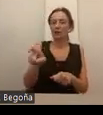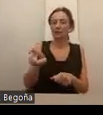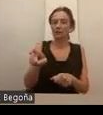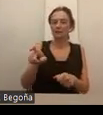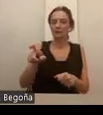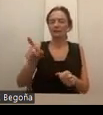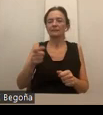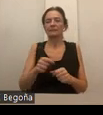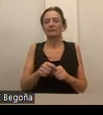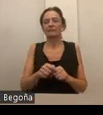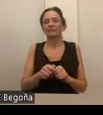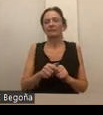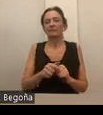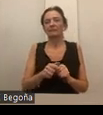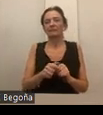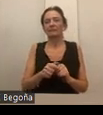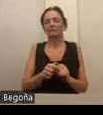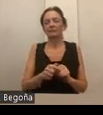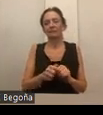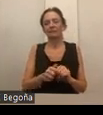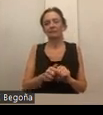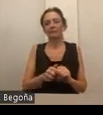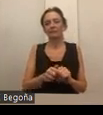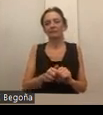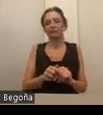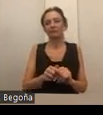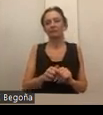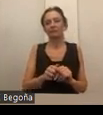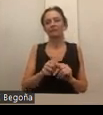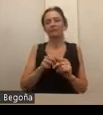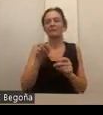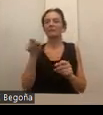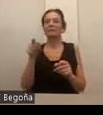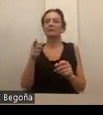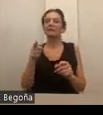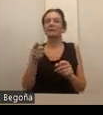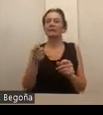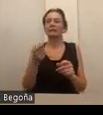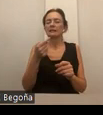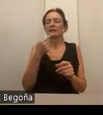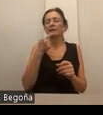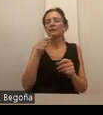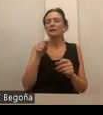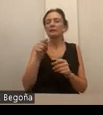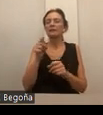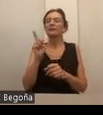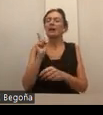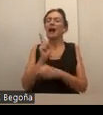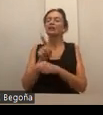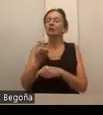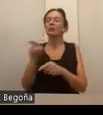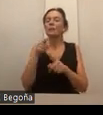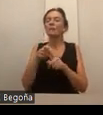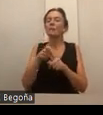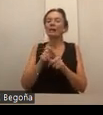poco el que conseguimos también con el aloe vera, ¿no? Pero efecto antioxidante de manera que protejamos los órganos